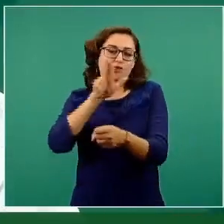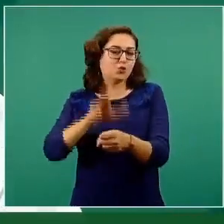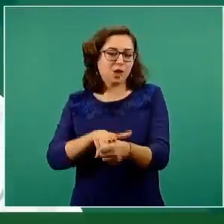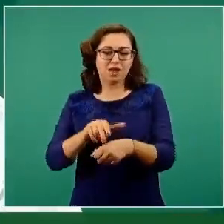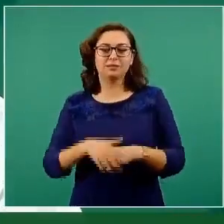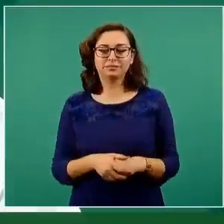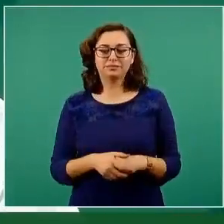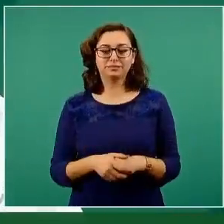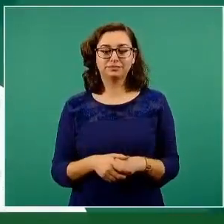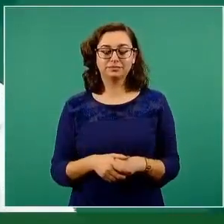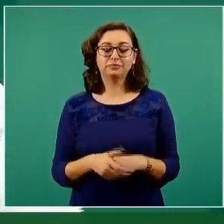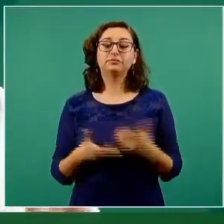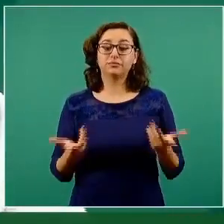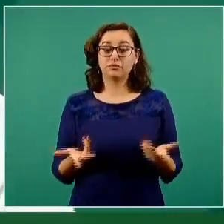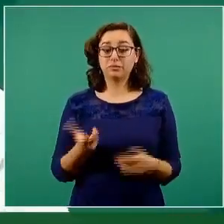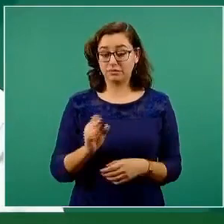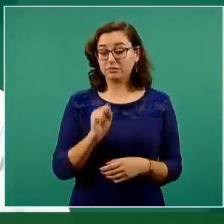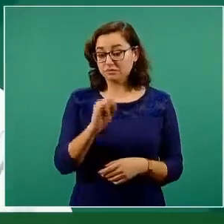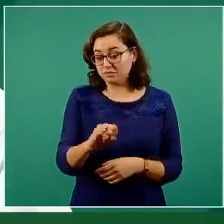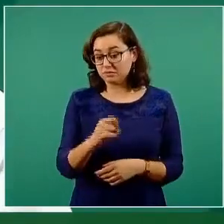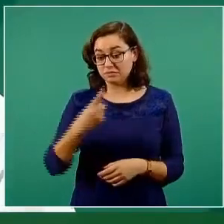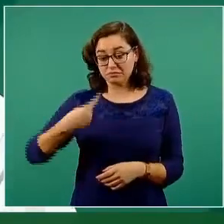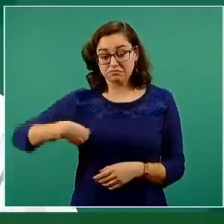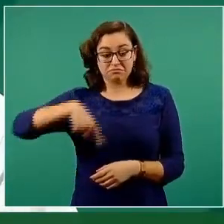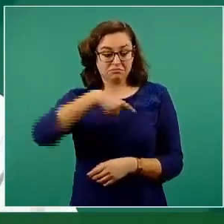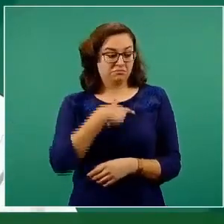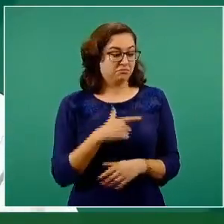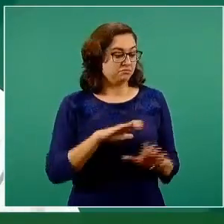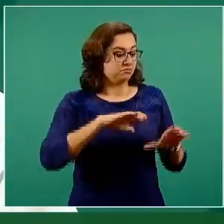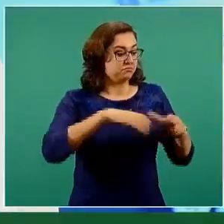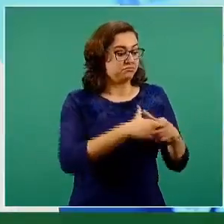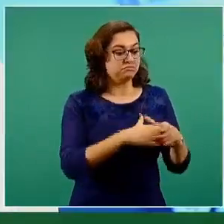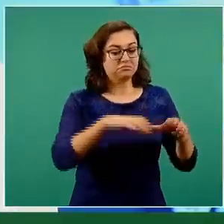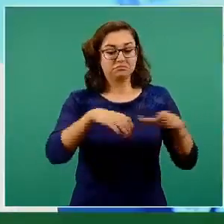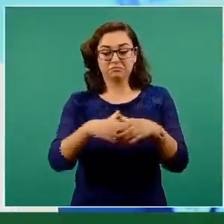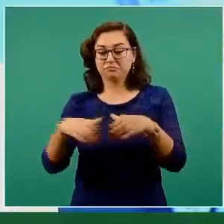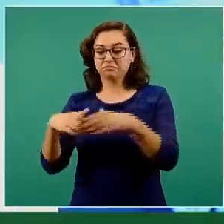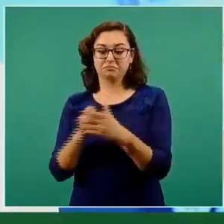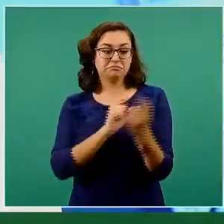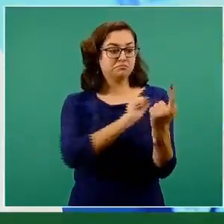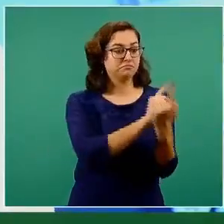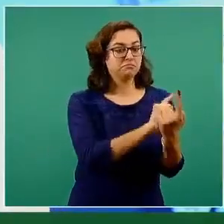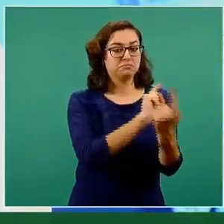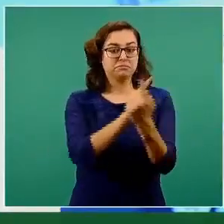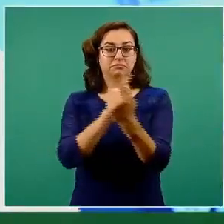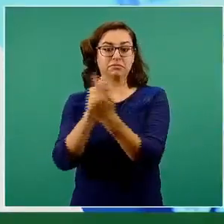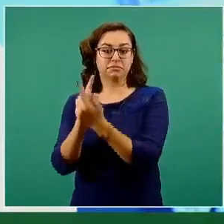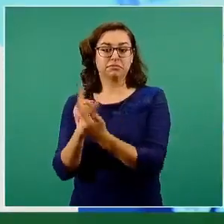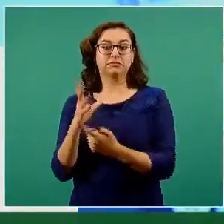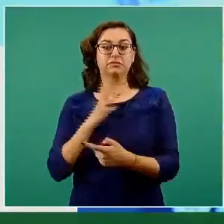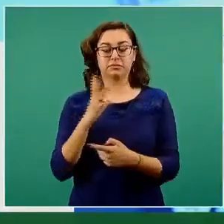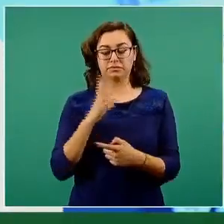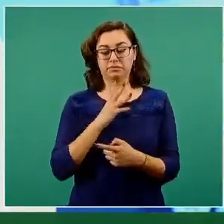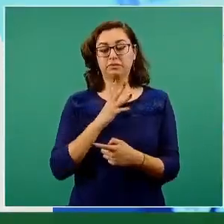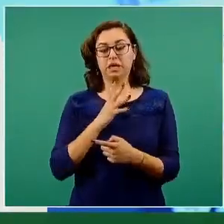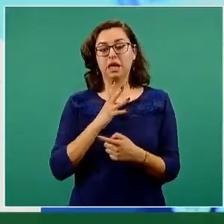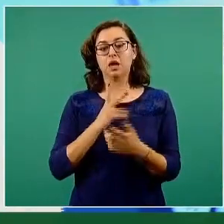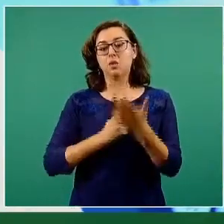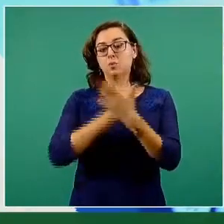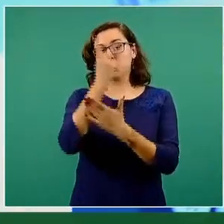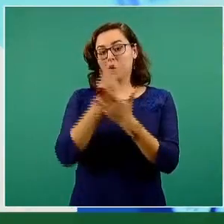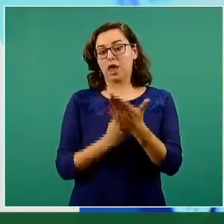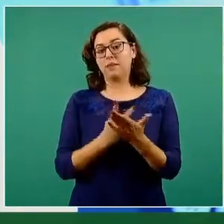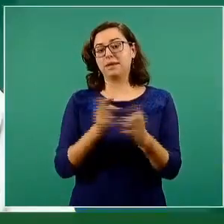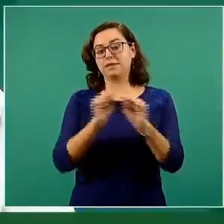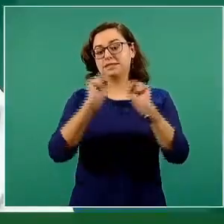comunidades, las distintas comunidades sociales. Uno muy importante es justamente el sistema de bienestar, que está